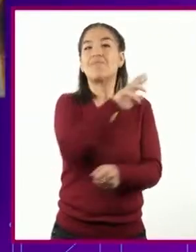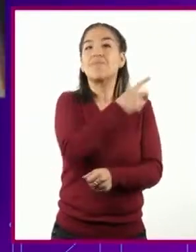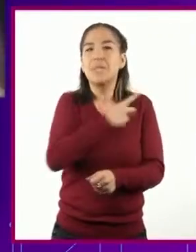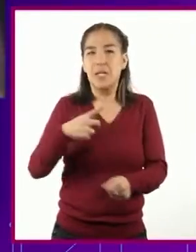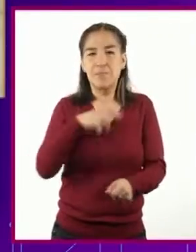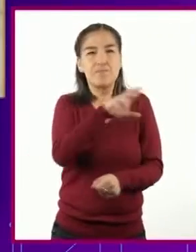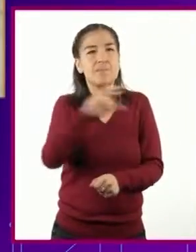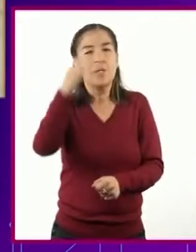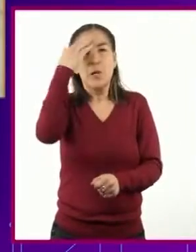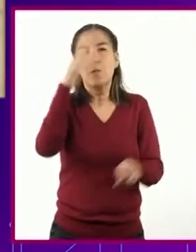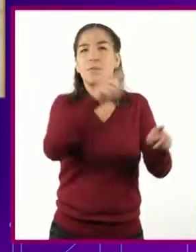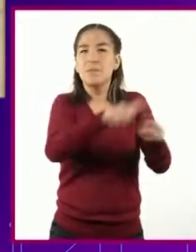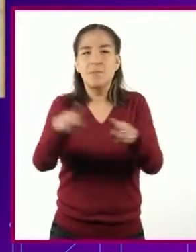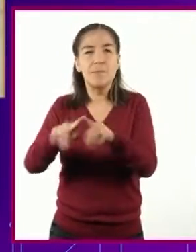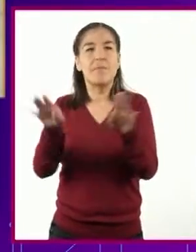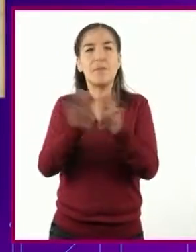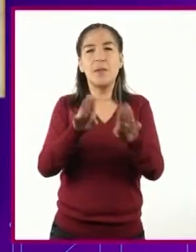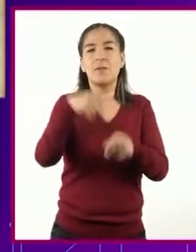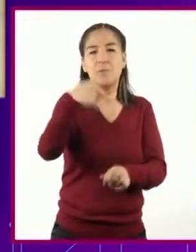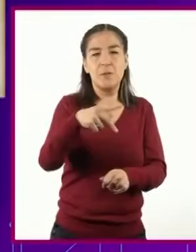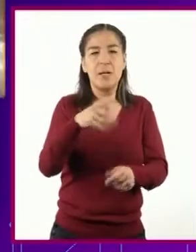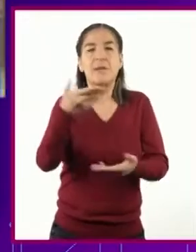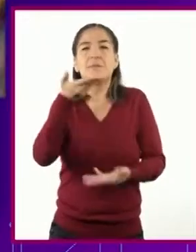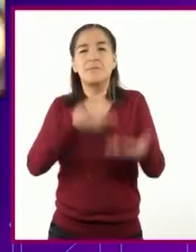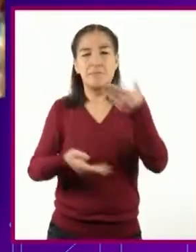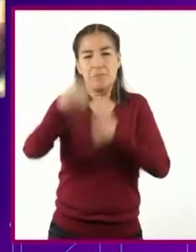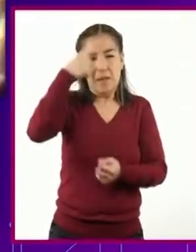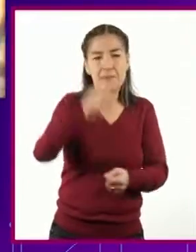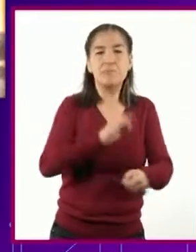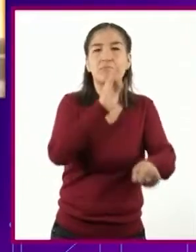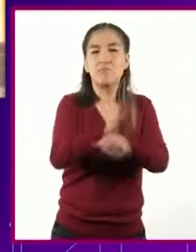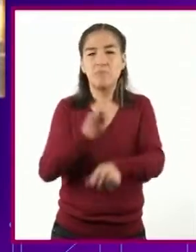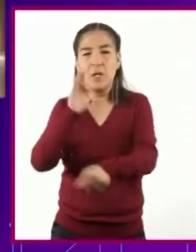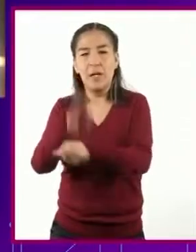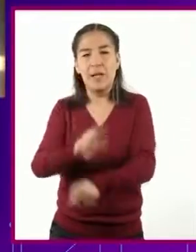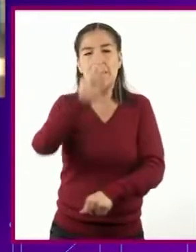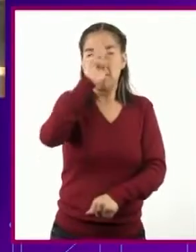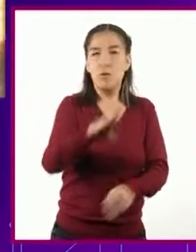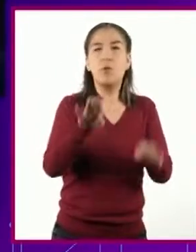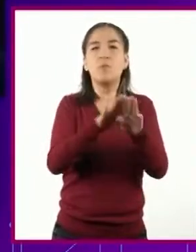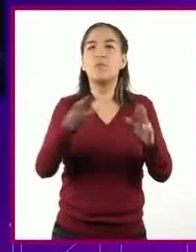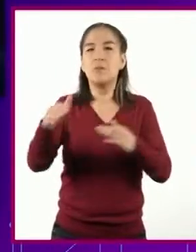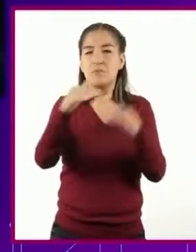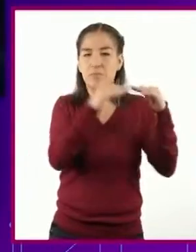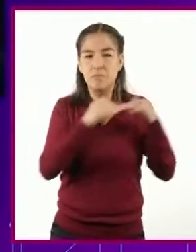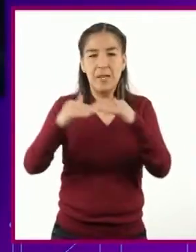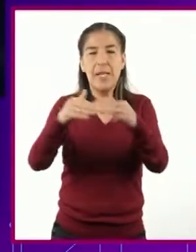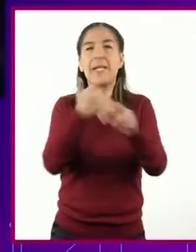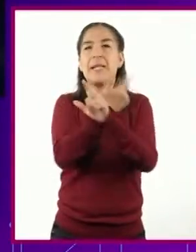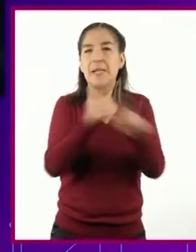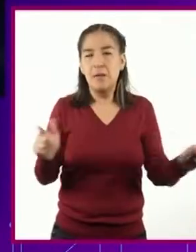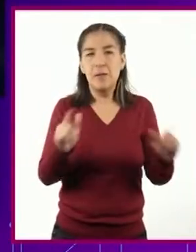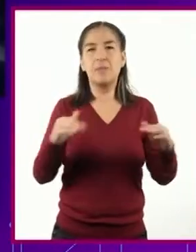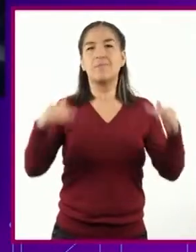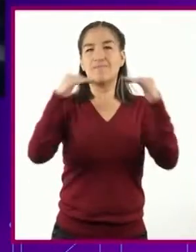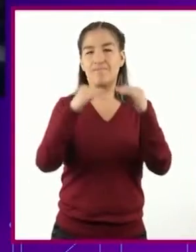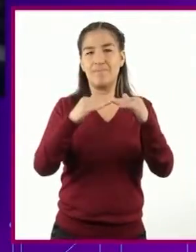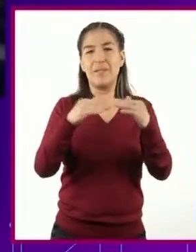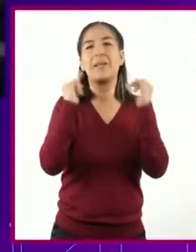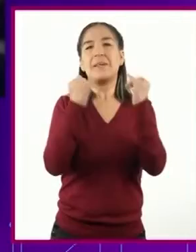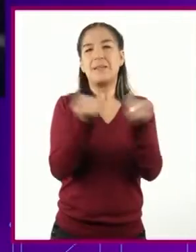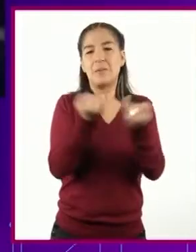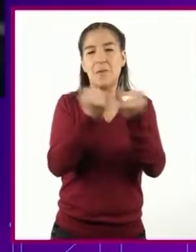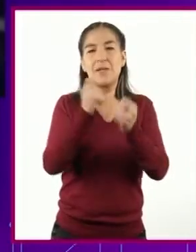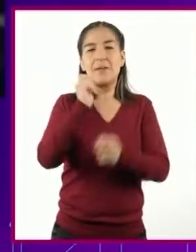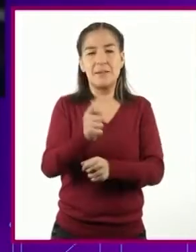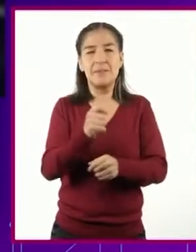de su población y favorecer la interacción respetuosa en un marco legal de libertad, igualdad y equidad, es